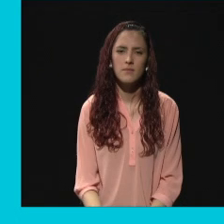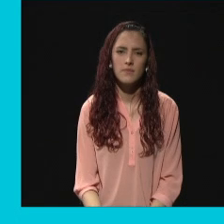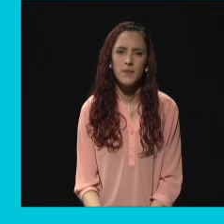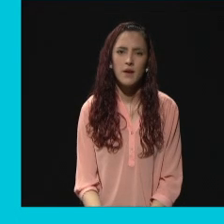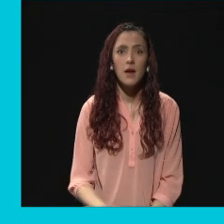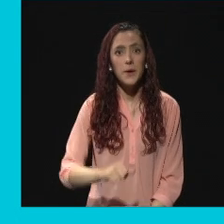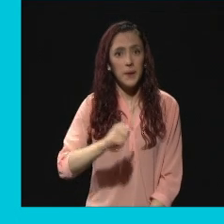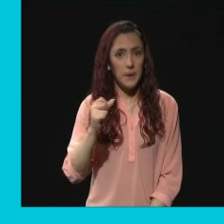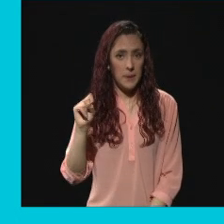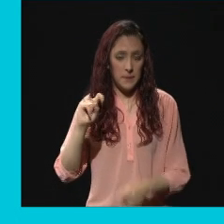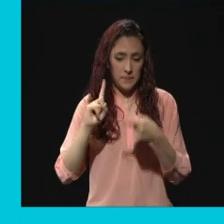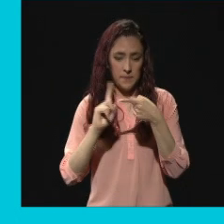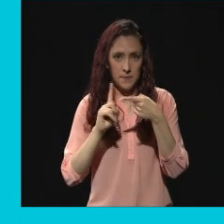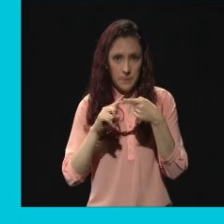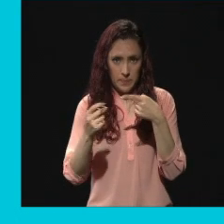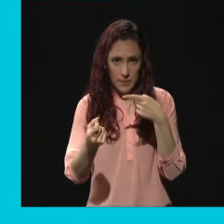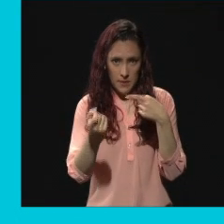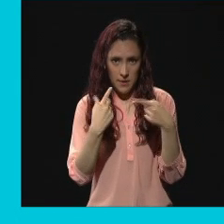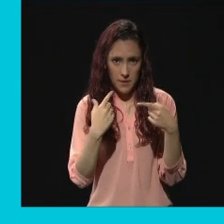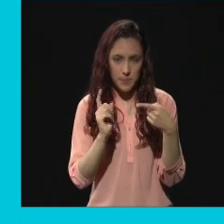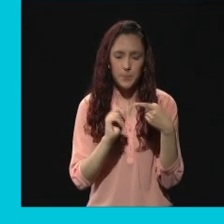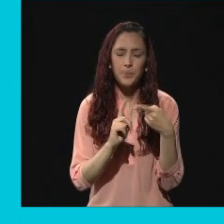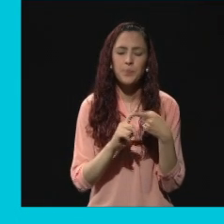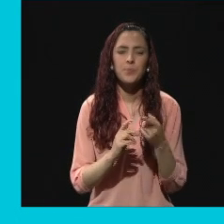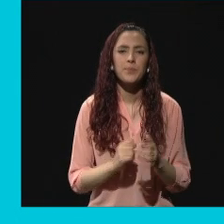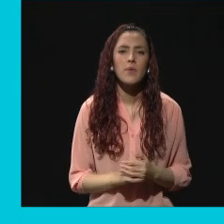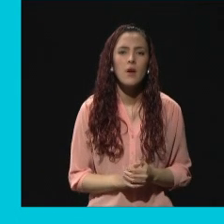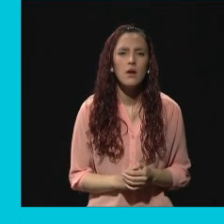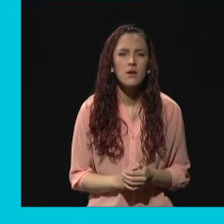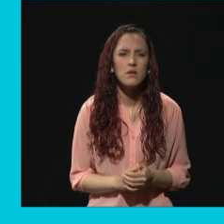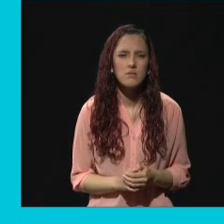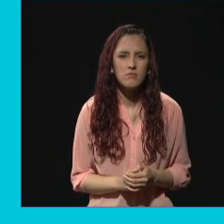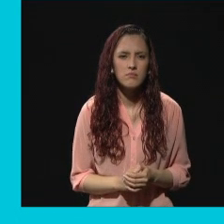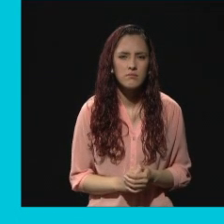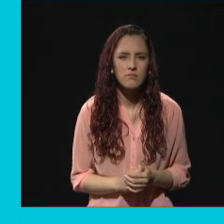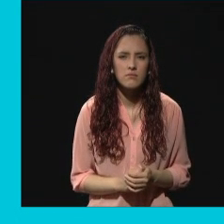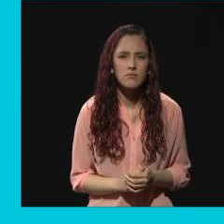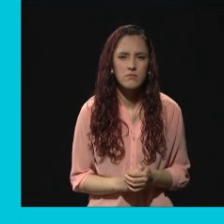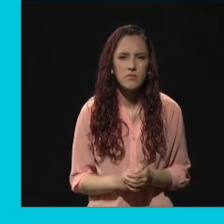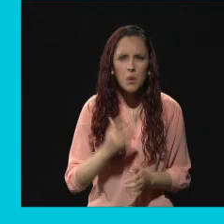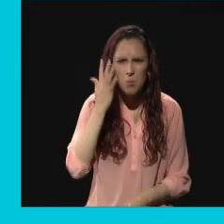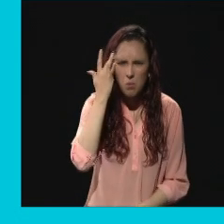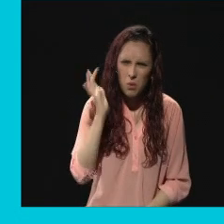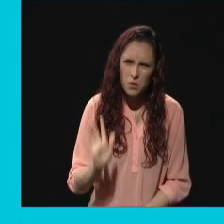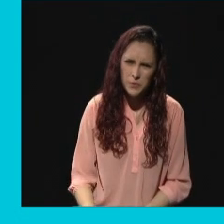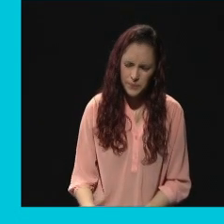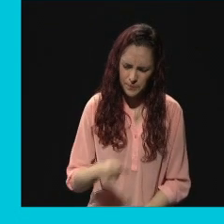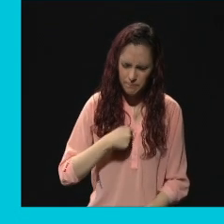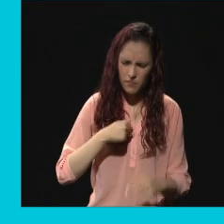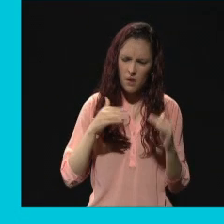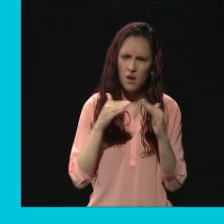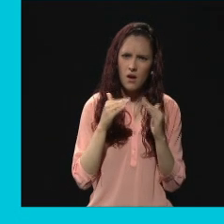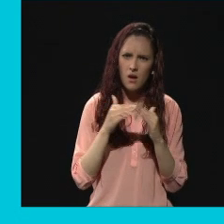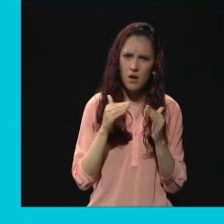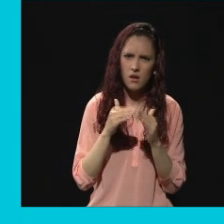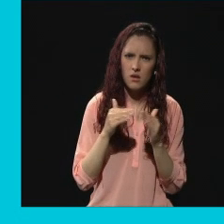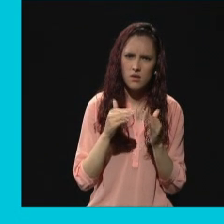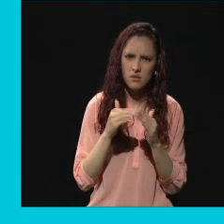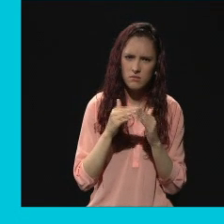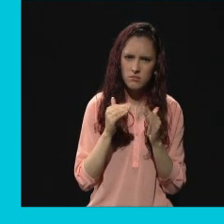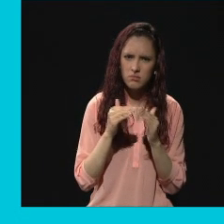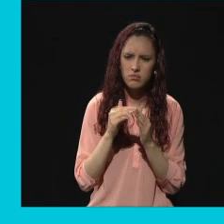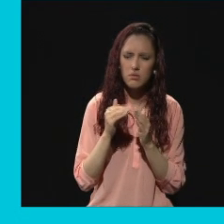la primera pregunta que tenemos es la siguiente porque tuve que pagar a 3 reconexiones en mi casa si yo tengo un paquete